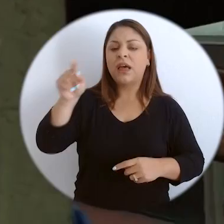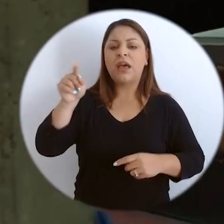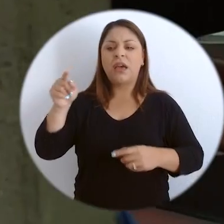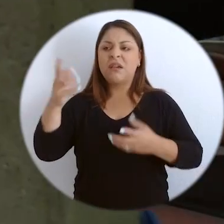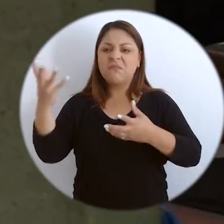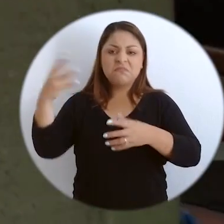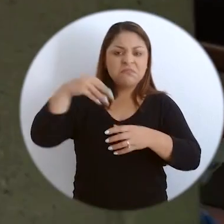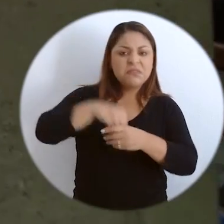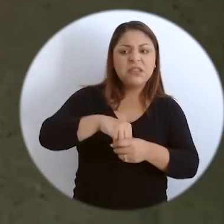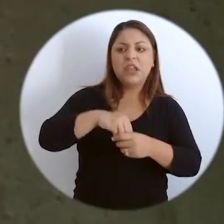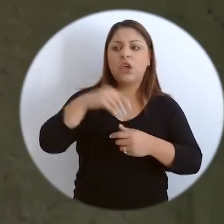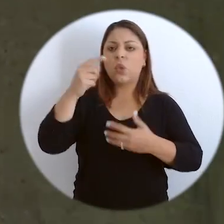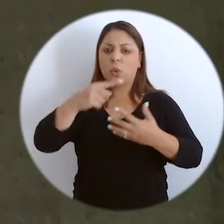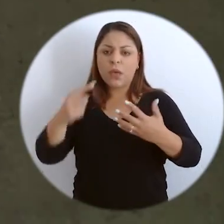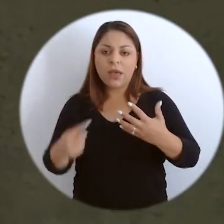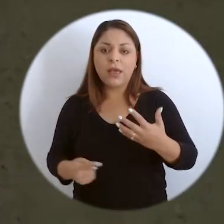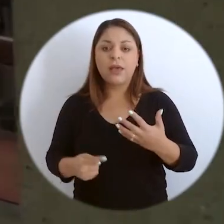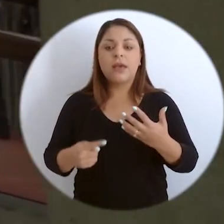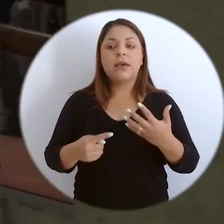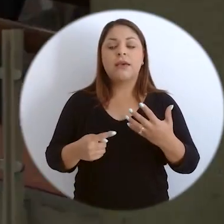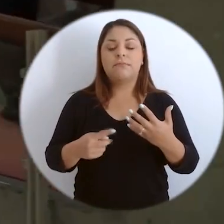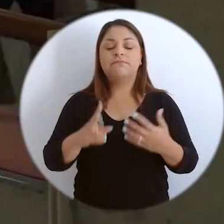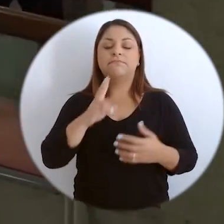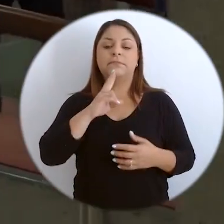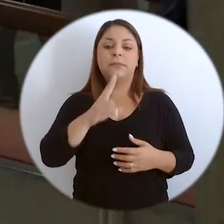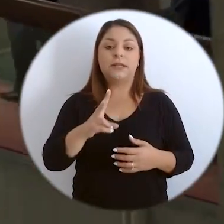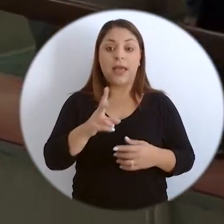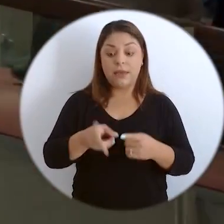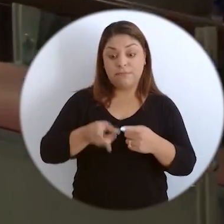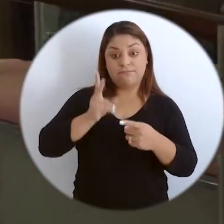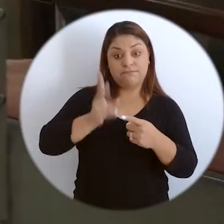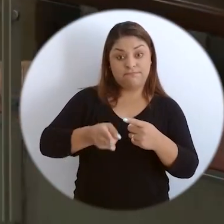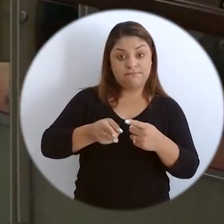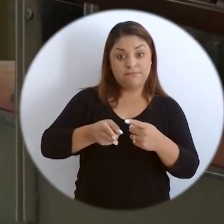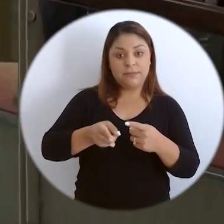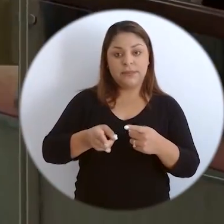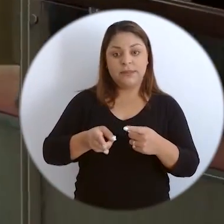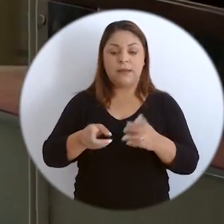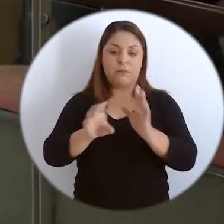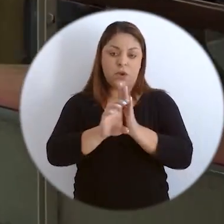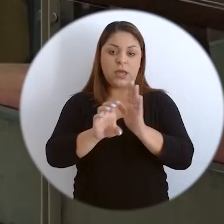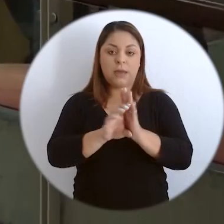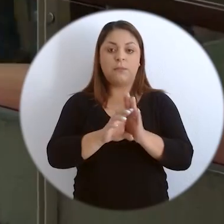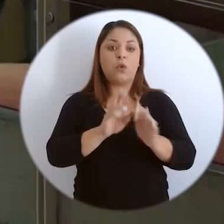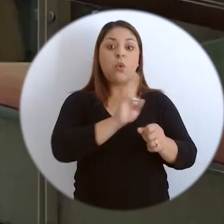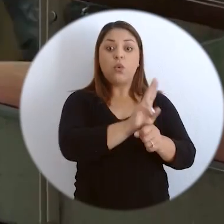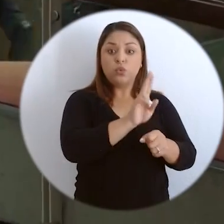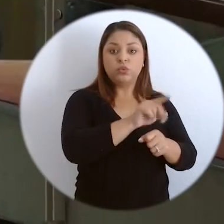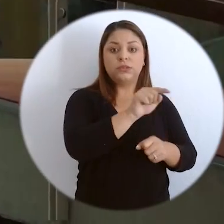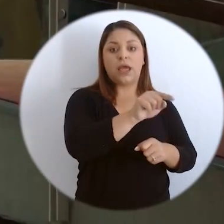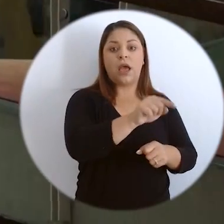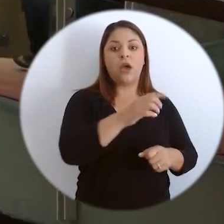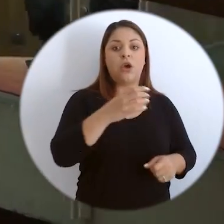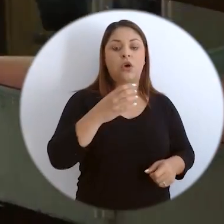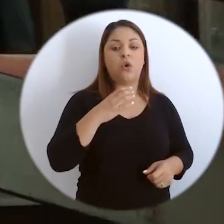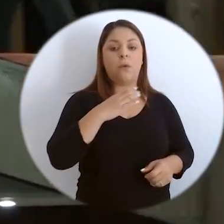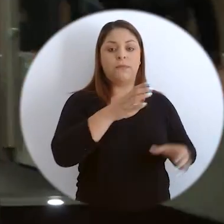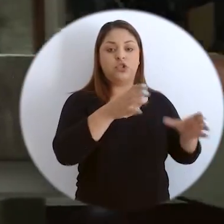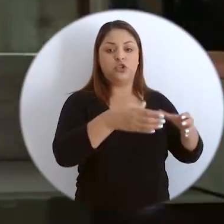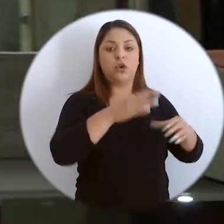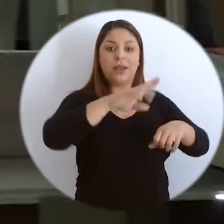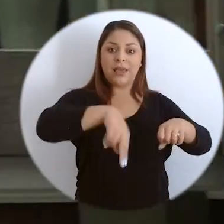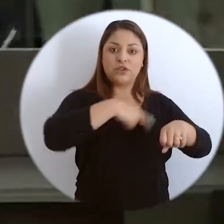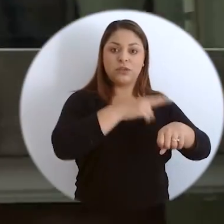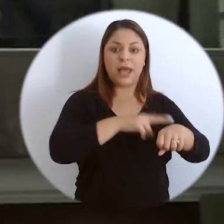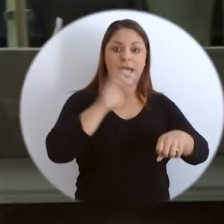las aprueba, es de donde tengan que venir las decisiones y las acciones. Lo vemos ahora con el caso de Luis Amador y el aeropuerto, que